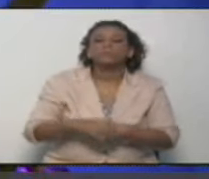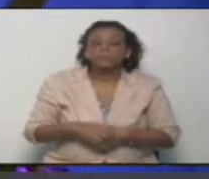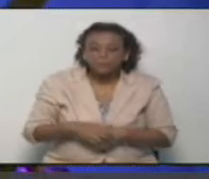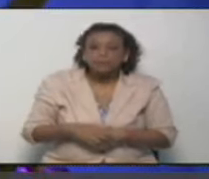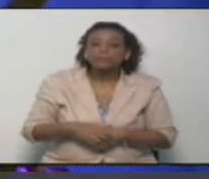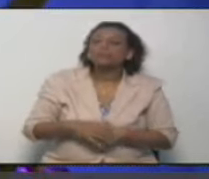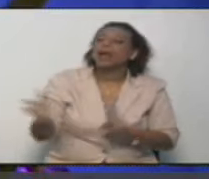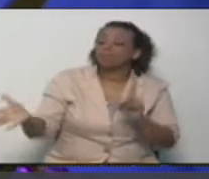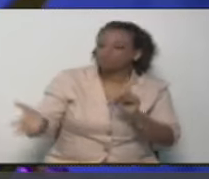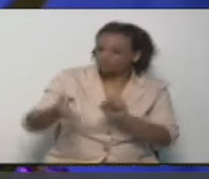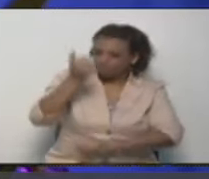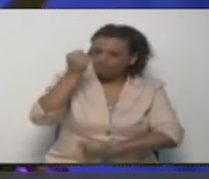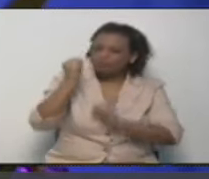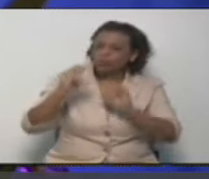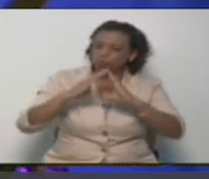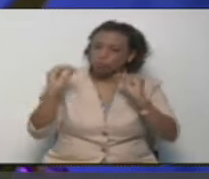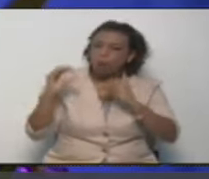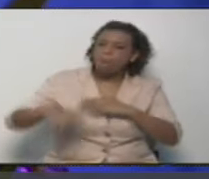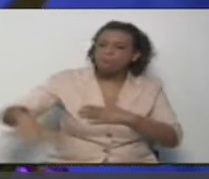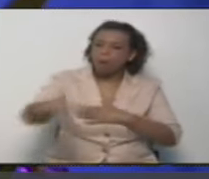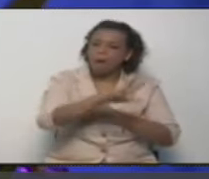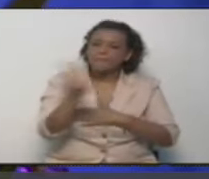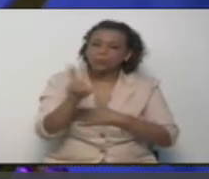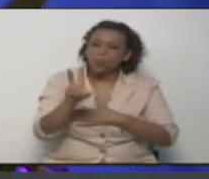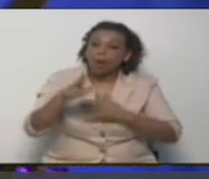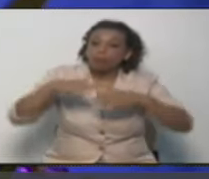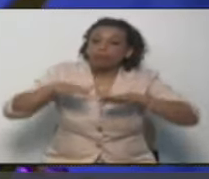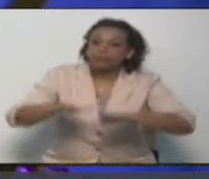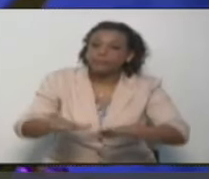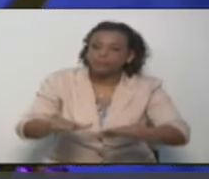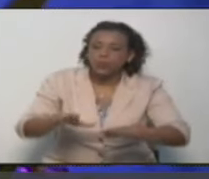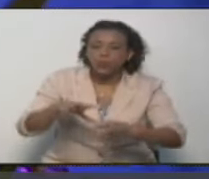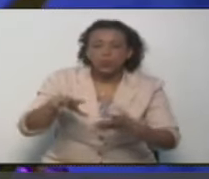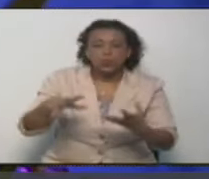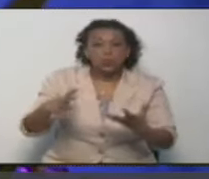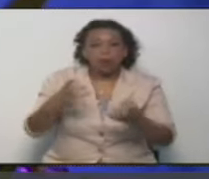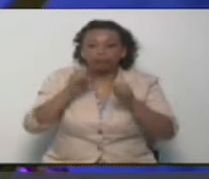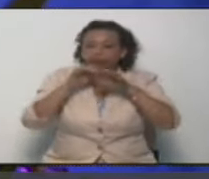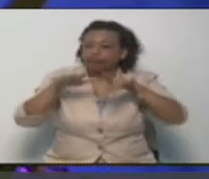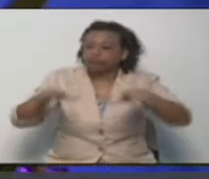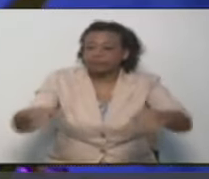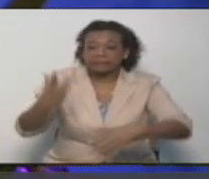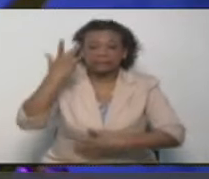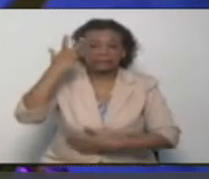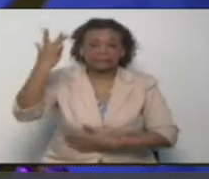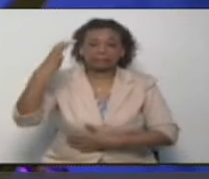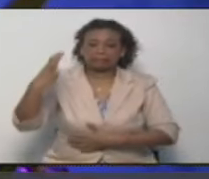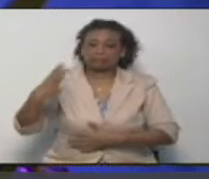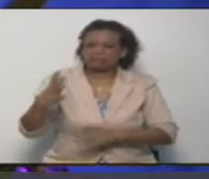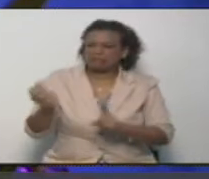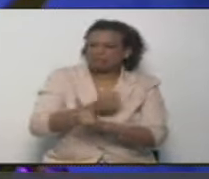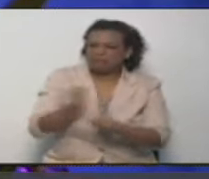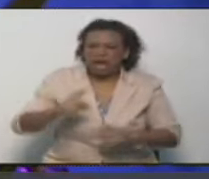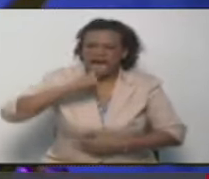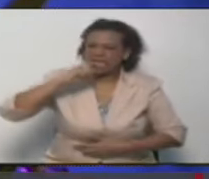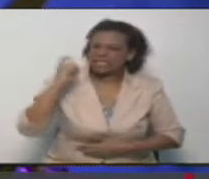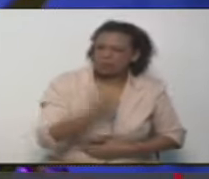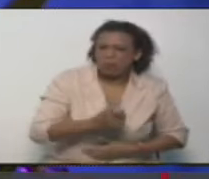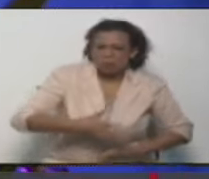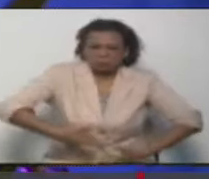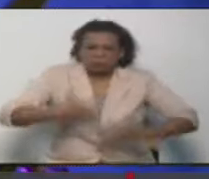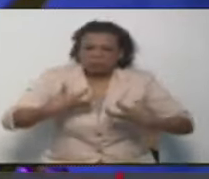logró todo un país neutralizar el brote fascista de intolerancia, de odio, de agresión,